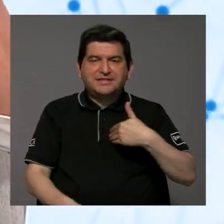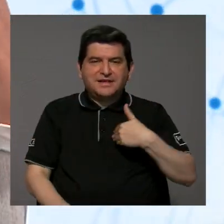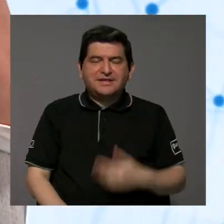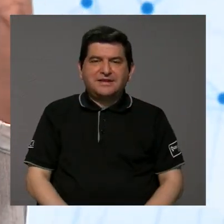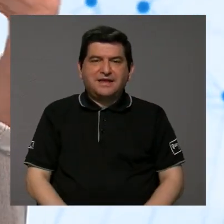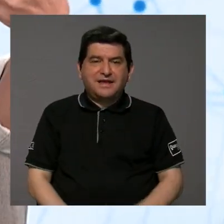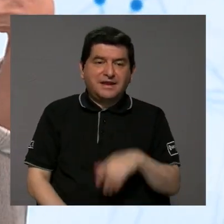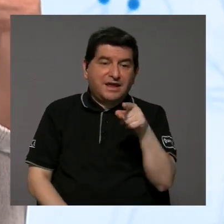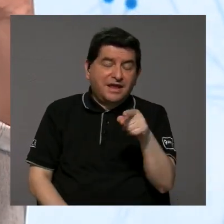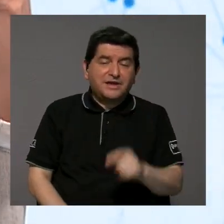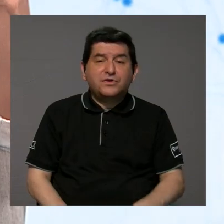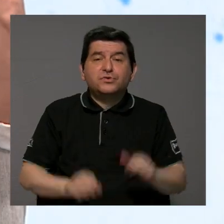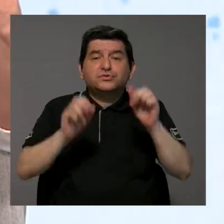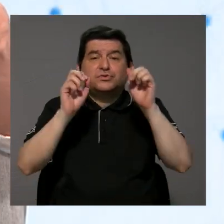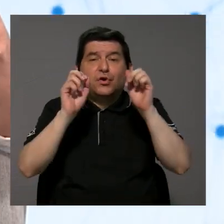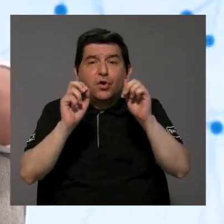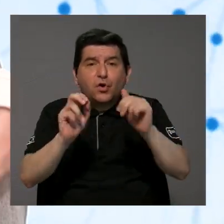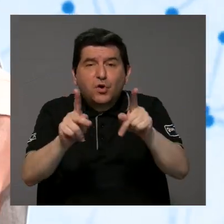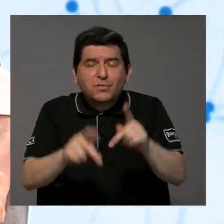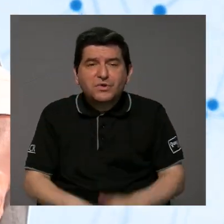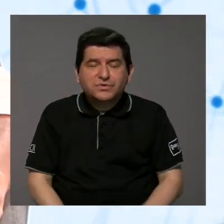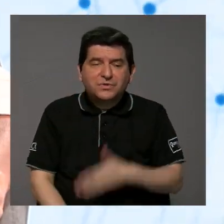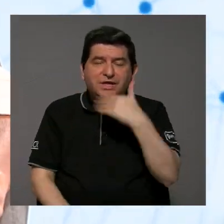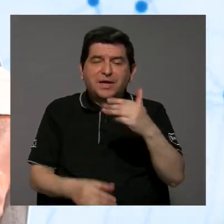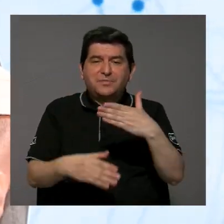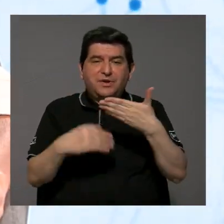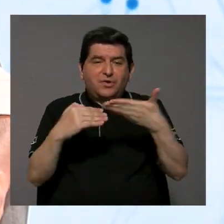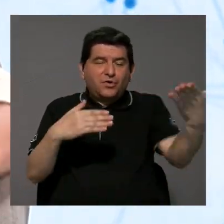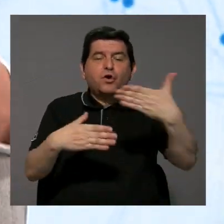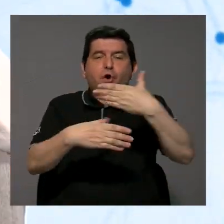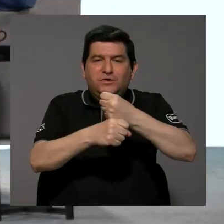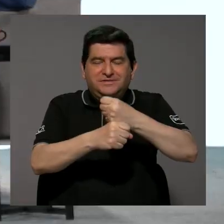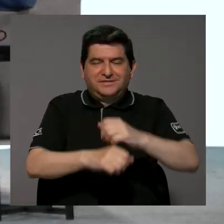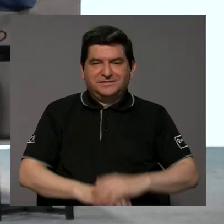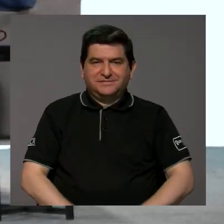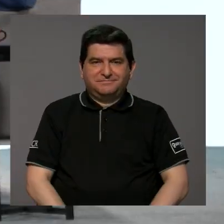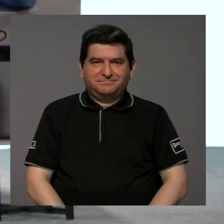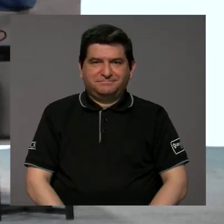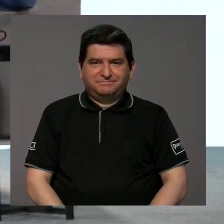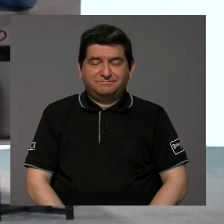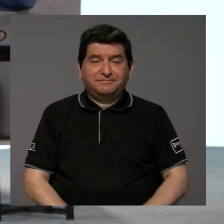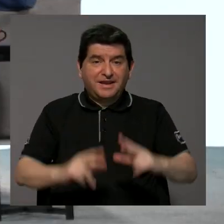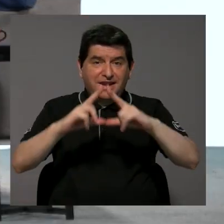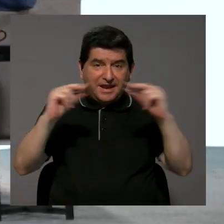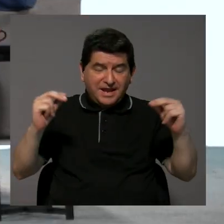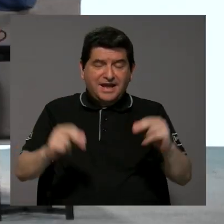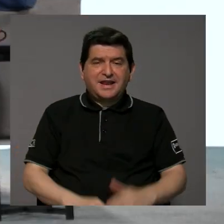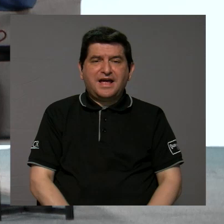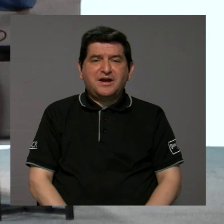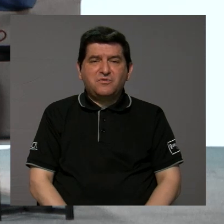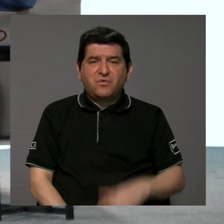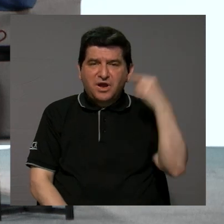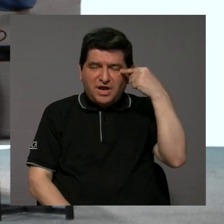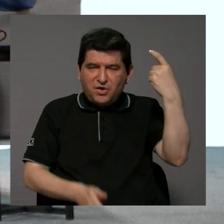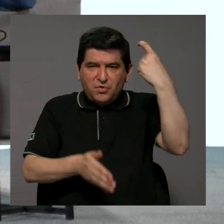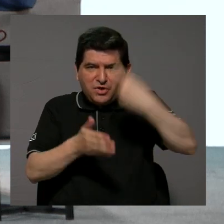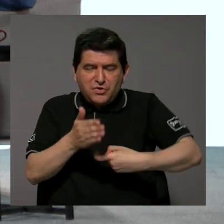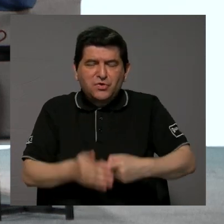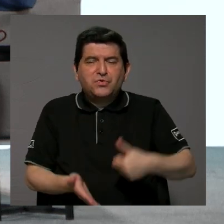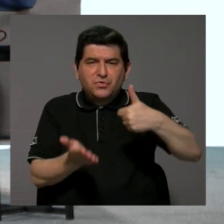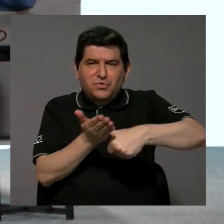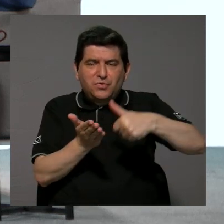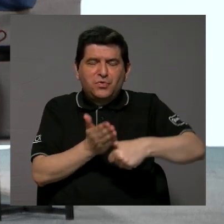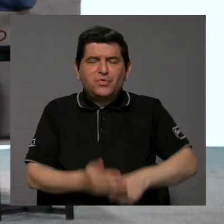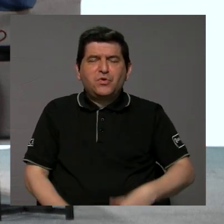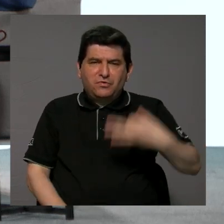tienen como una zanahoria para hacer mejor las cosas. Entonces, pues Nicaragua tiene una autocracia electoral